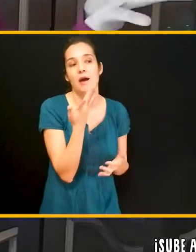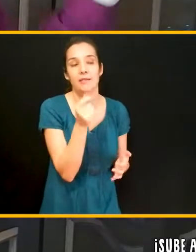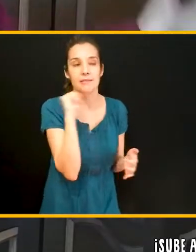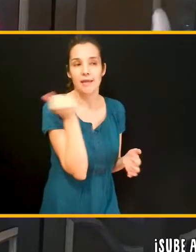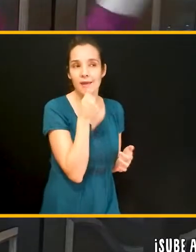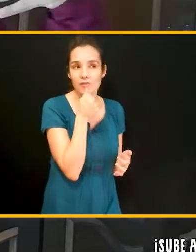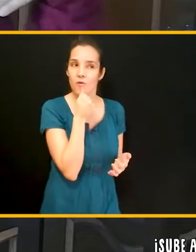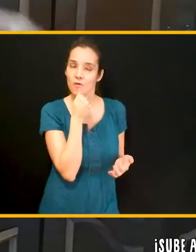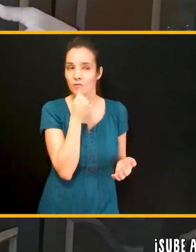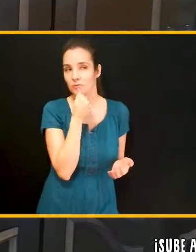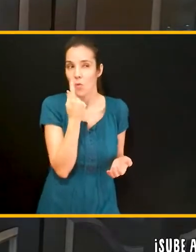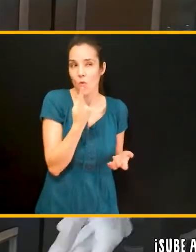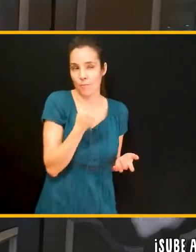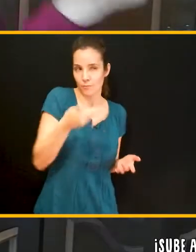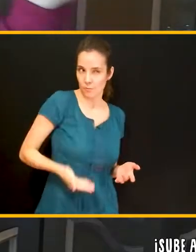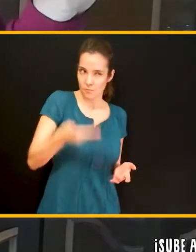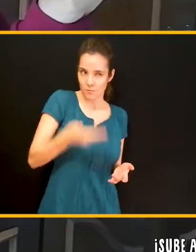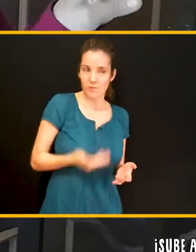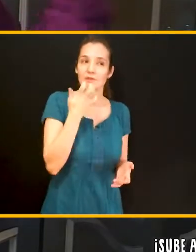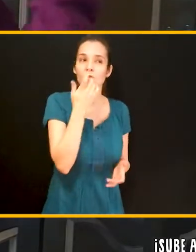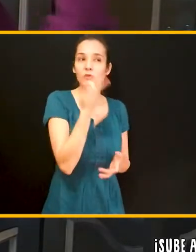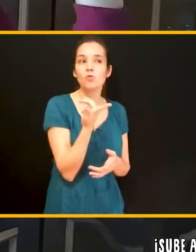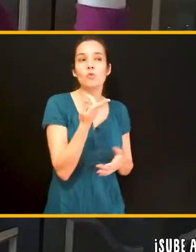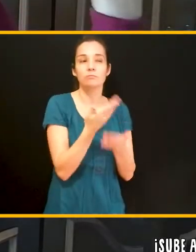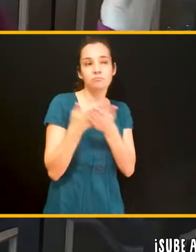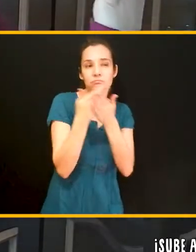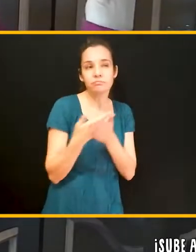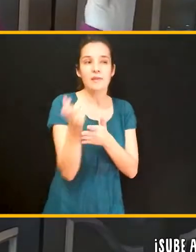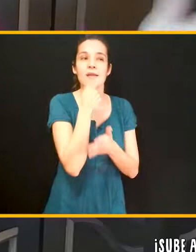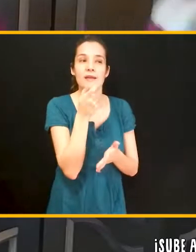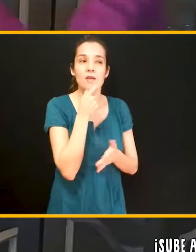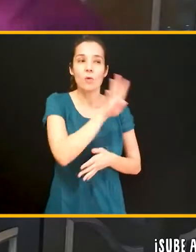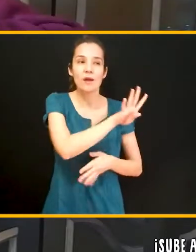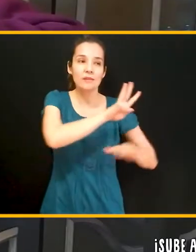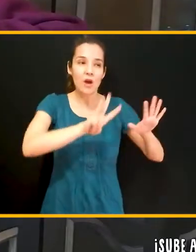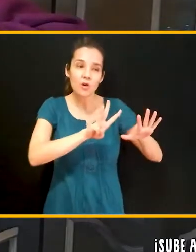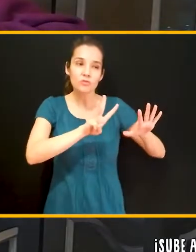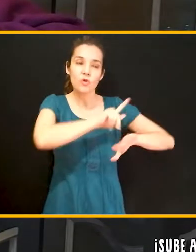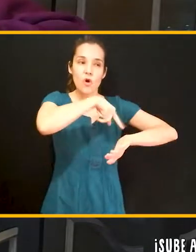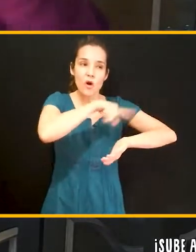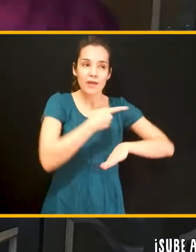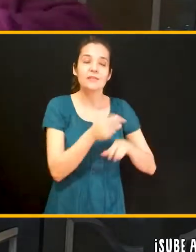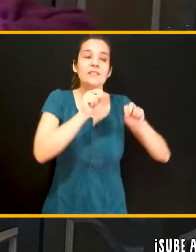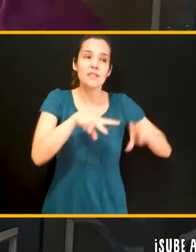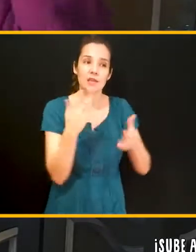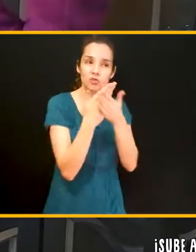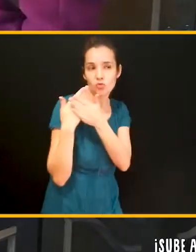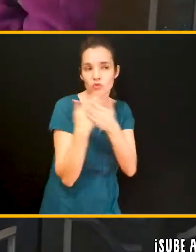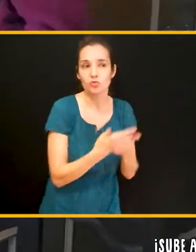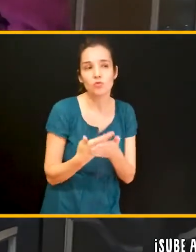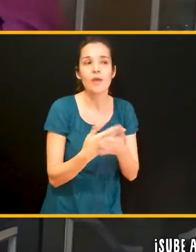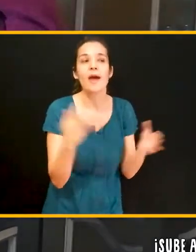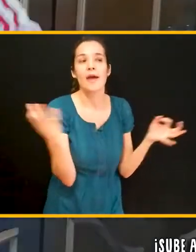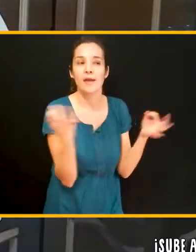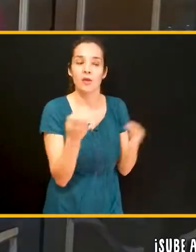secretos más importantes para aprender inglés en 48 horas sin estudiar. El inglés o lo llevas dentro o no lo llevas, never to ever.